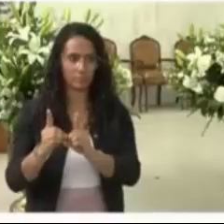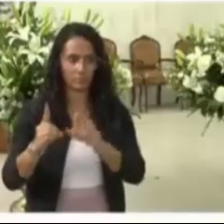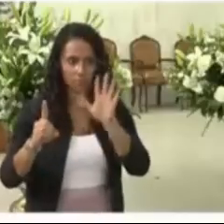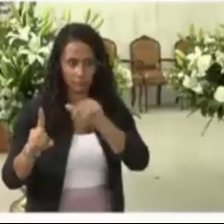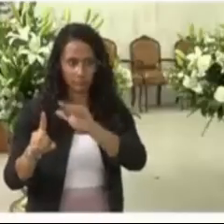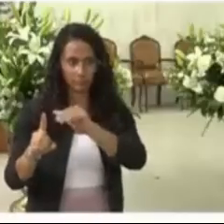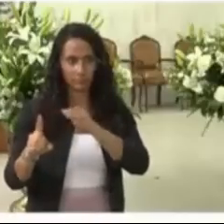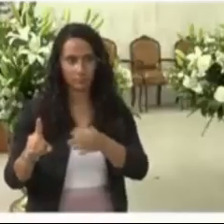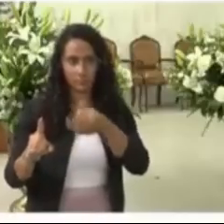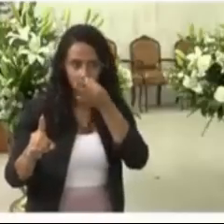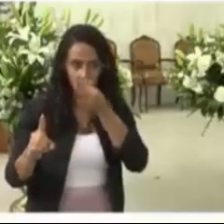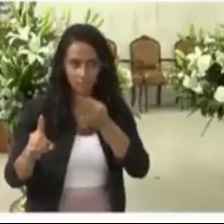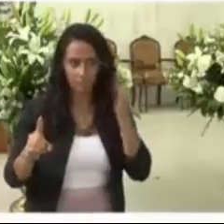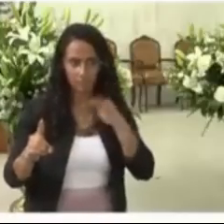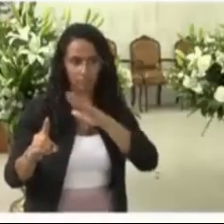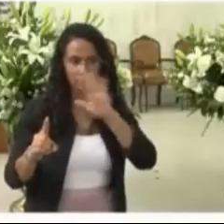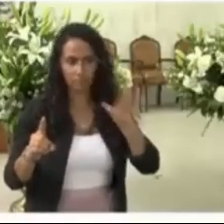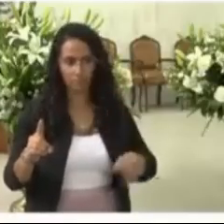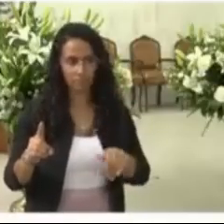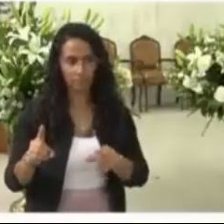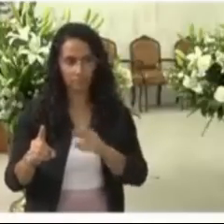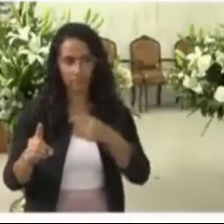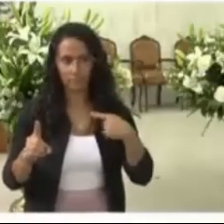angustió, se afligió,